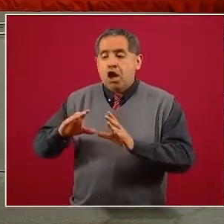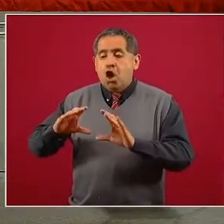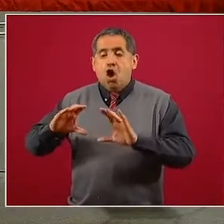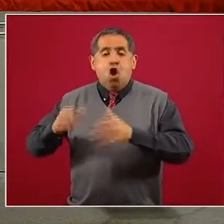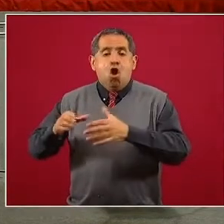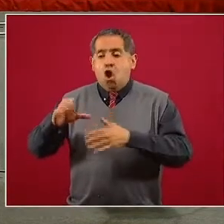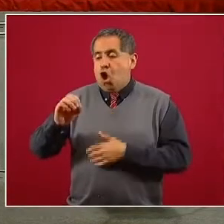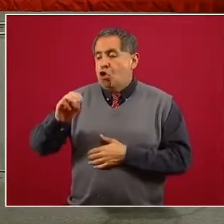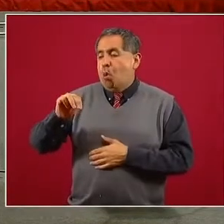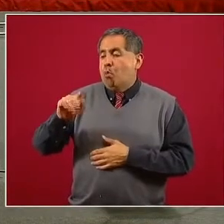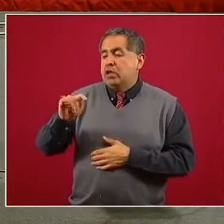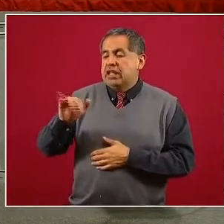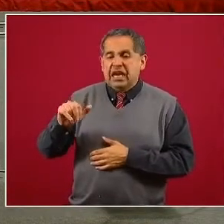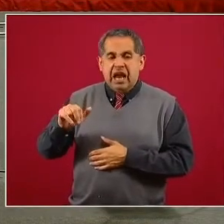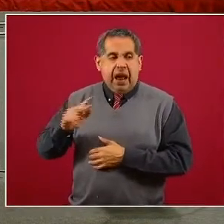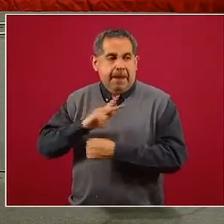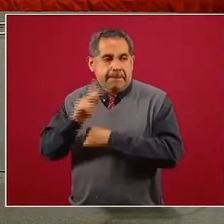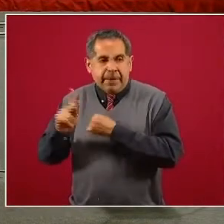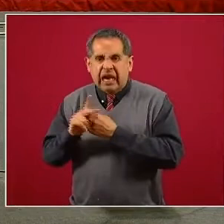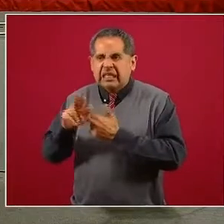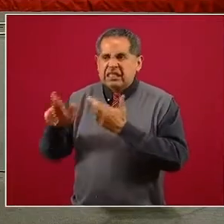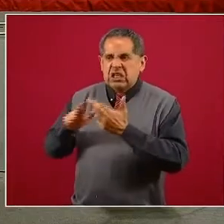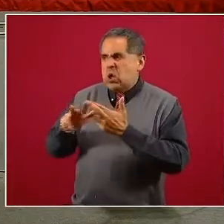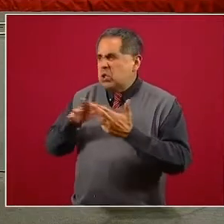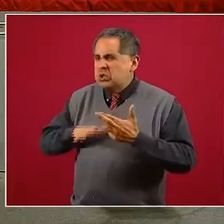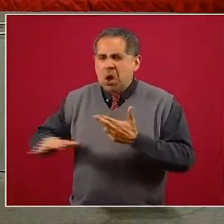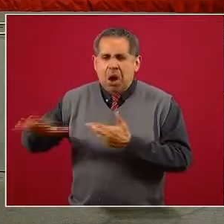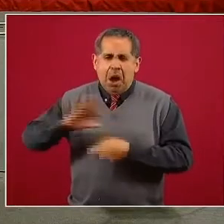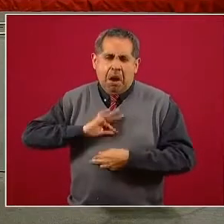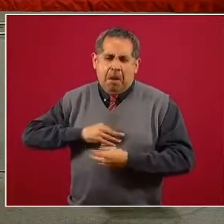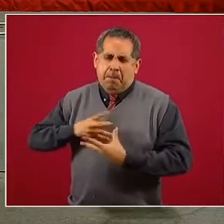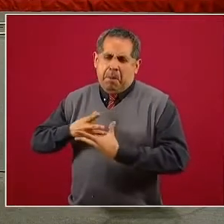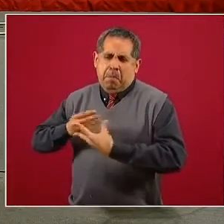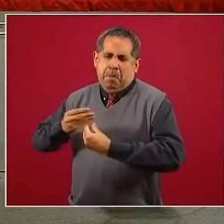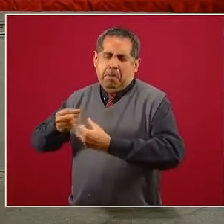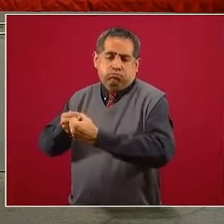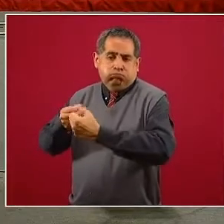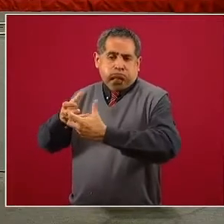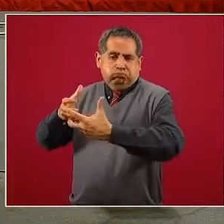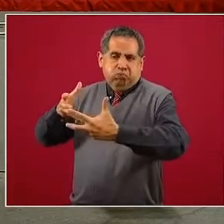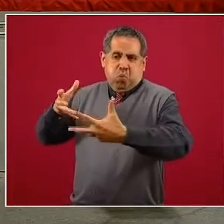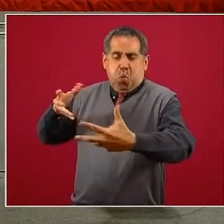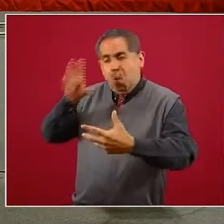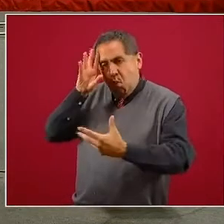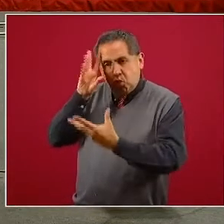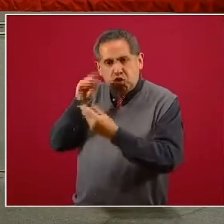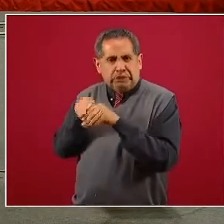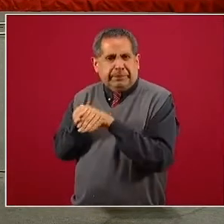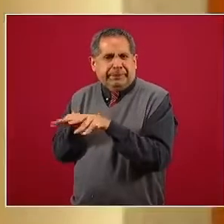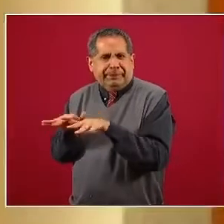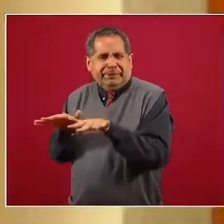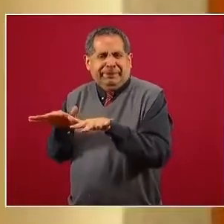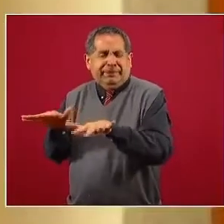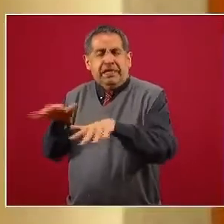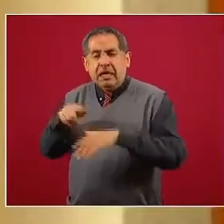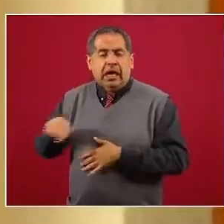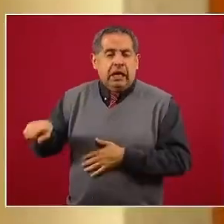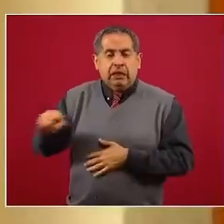pues es ya países, territorios o áreas en donde ha ocurrido brotes más grandes ya de transmisión local